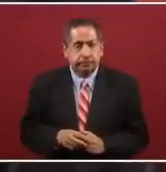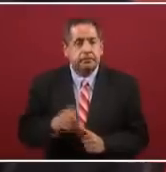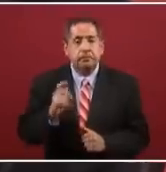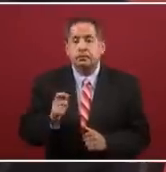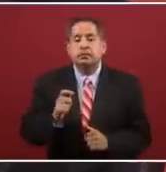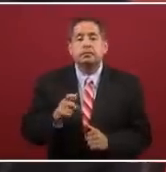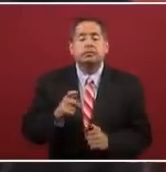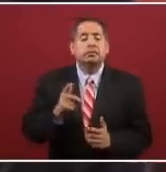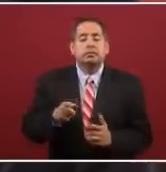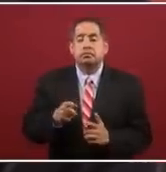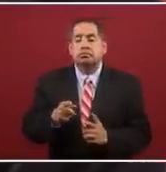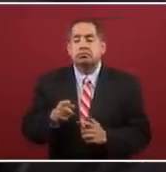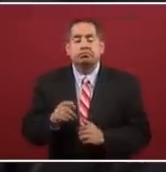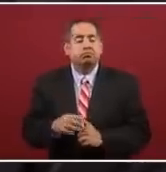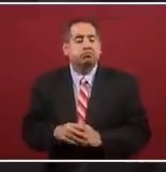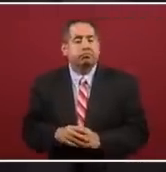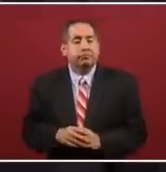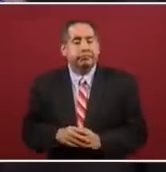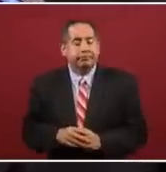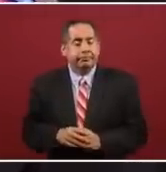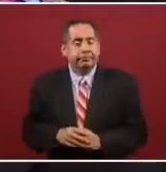participan